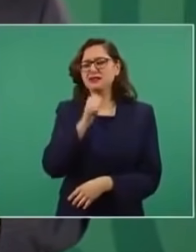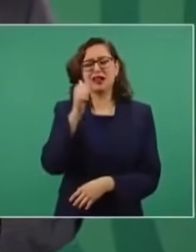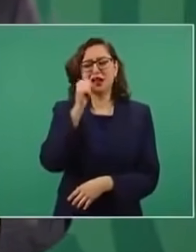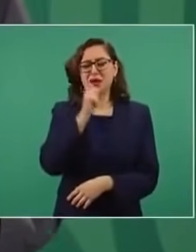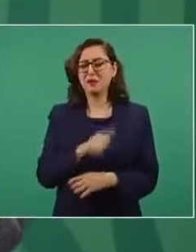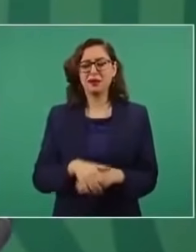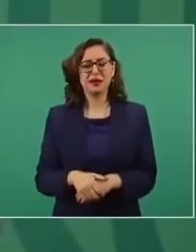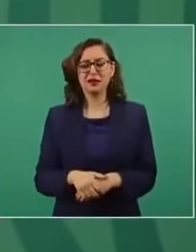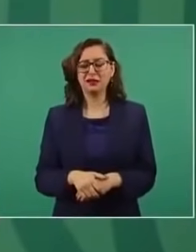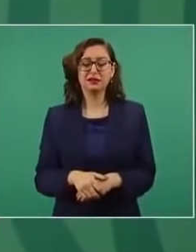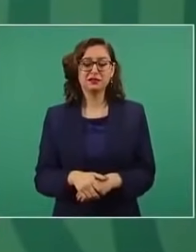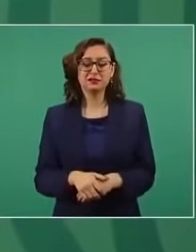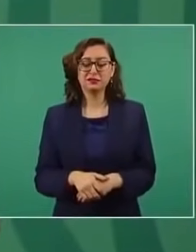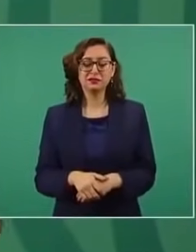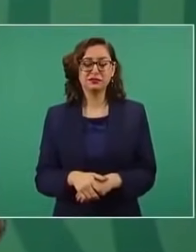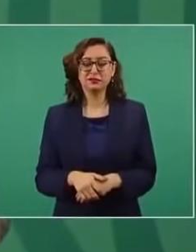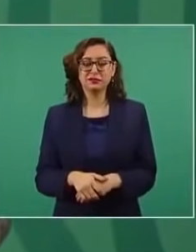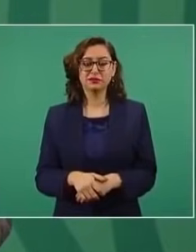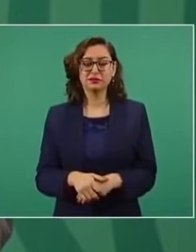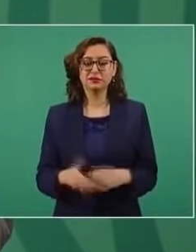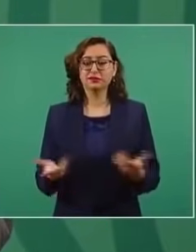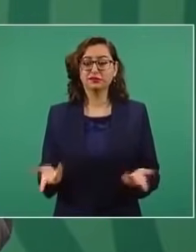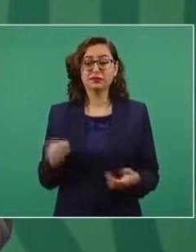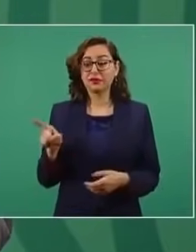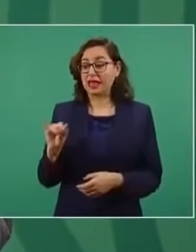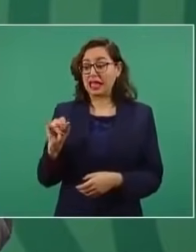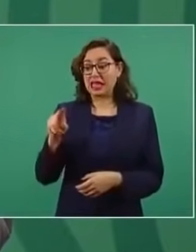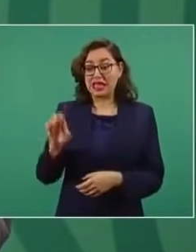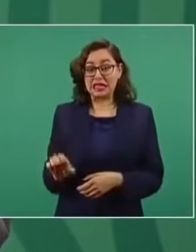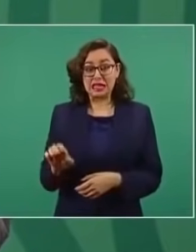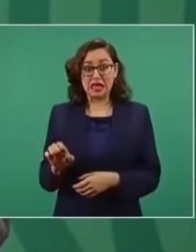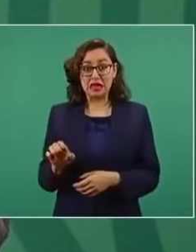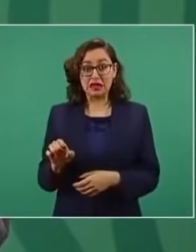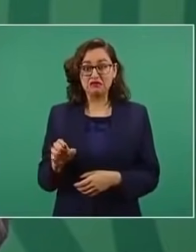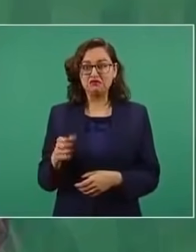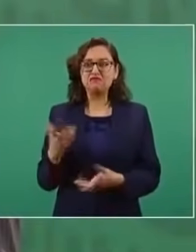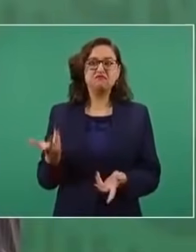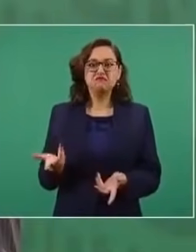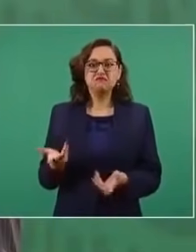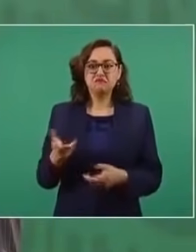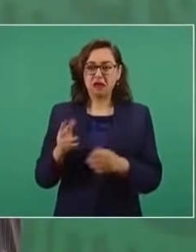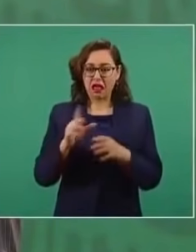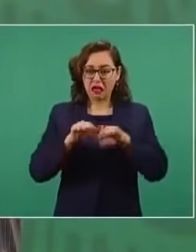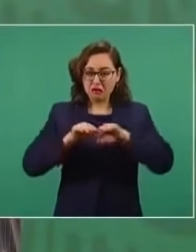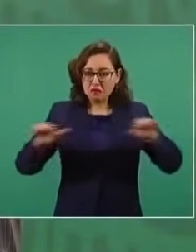ellos están ahí para impedir la democracia.